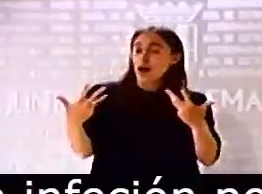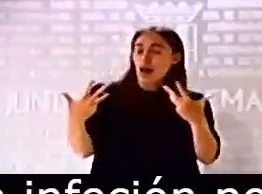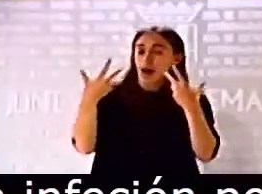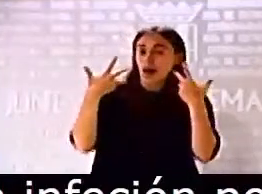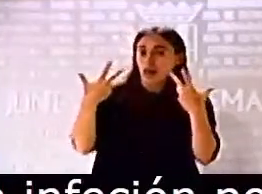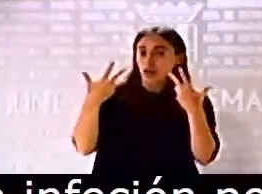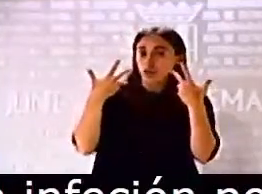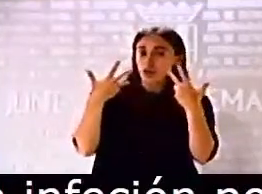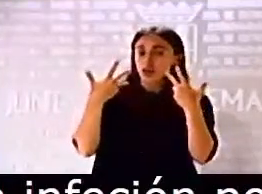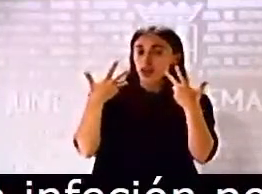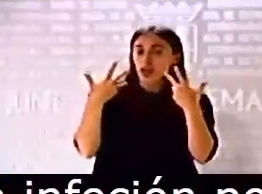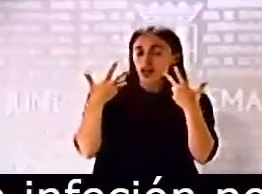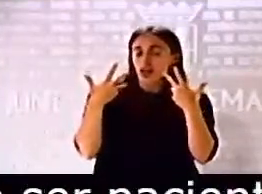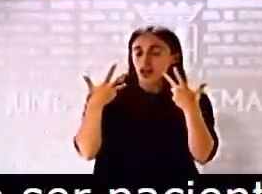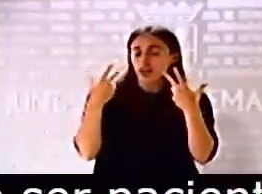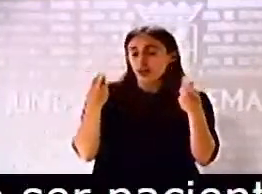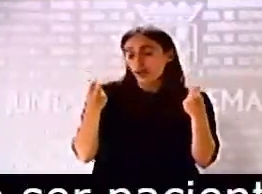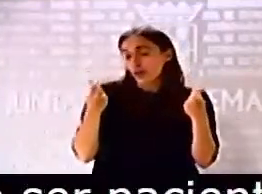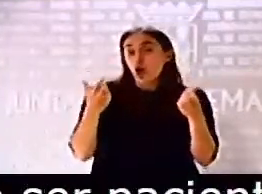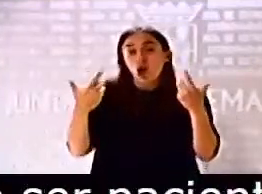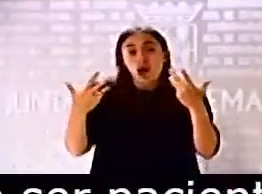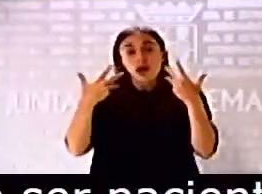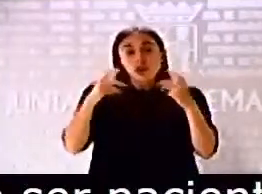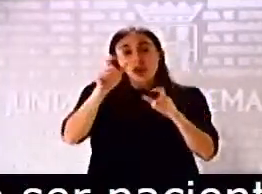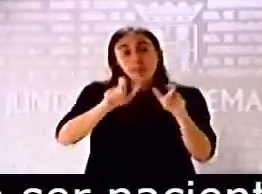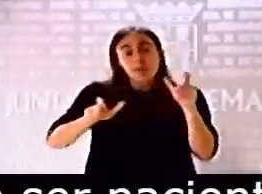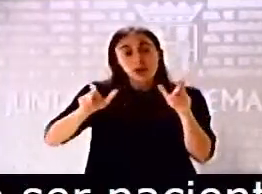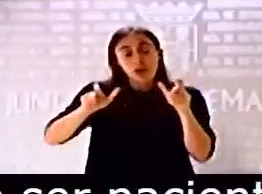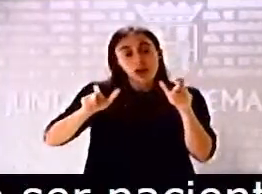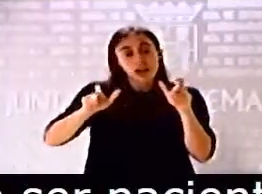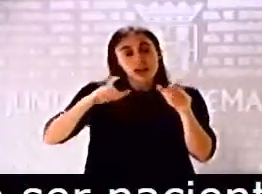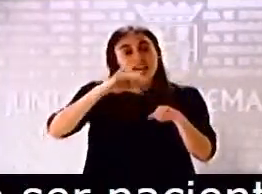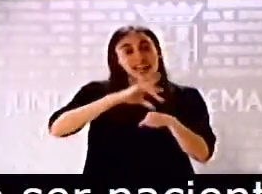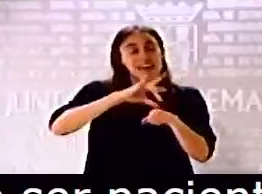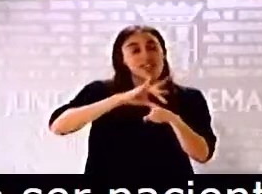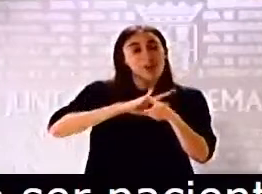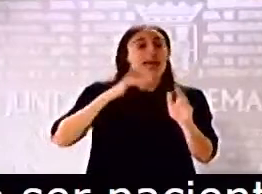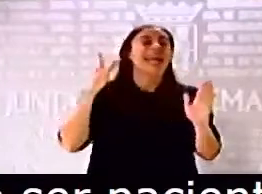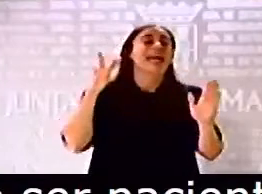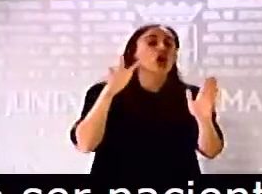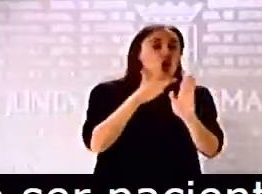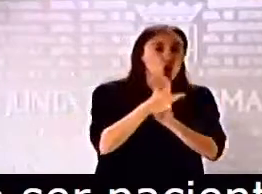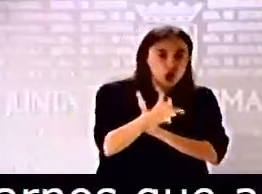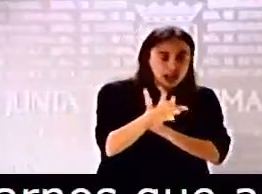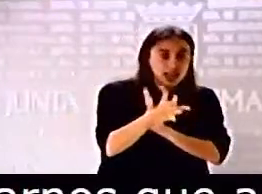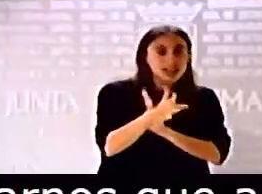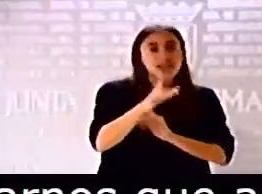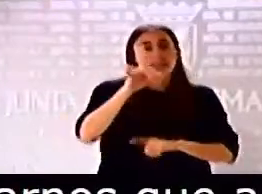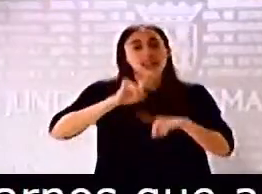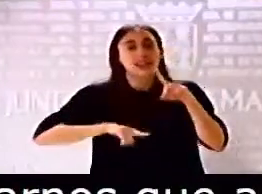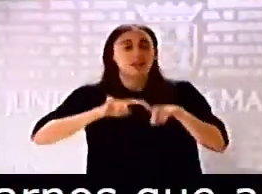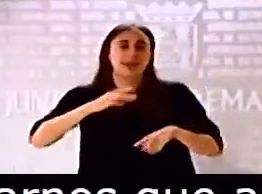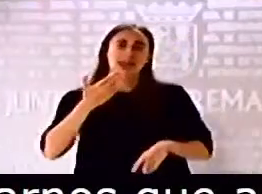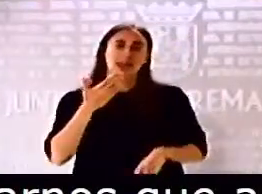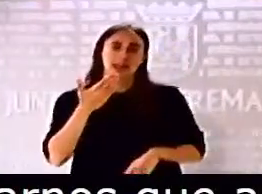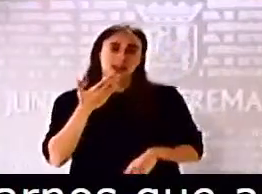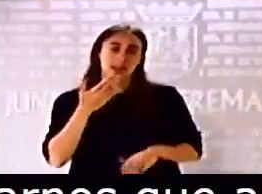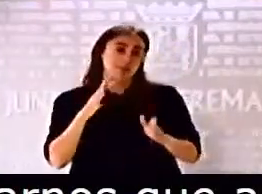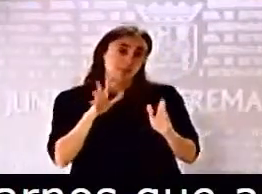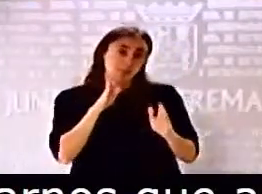que a esas personas que padecen esas enfermedades crónicas los vacunemos en función de la edad, y así lo